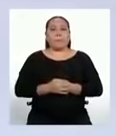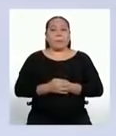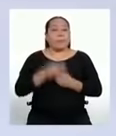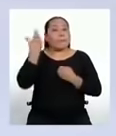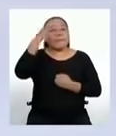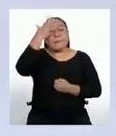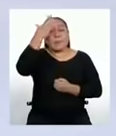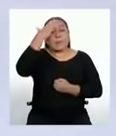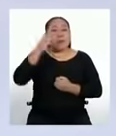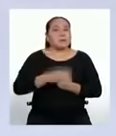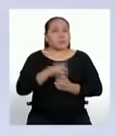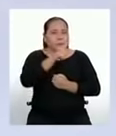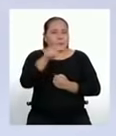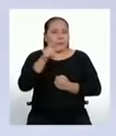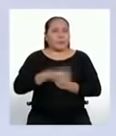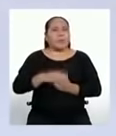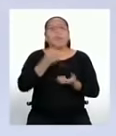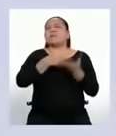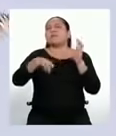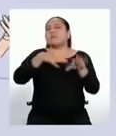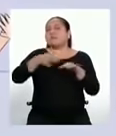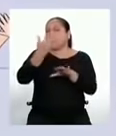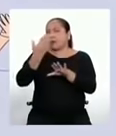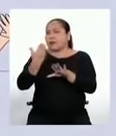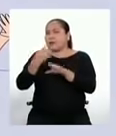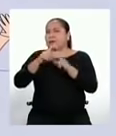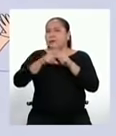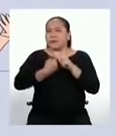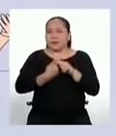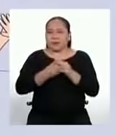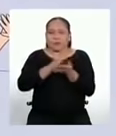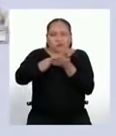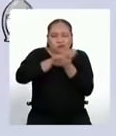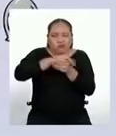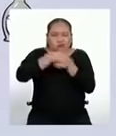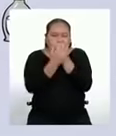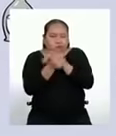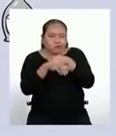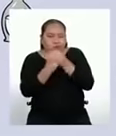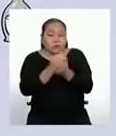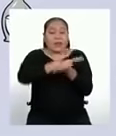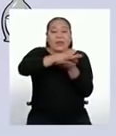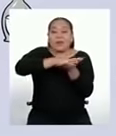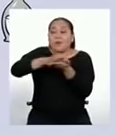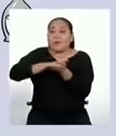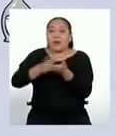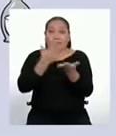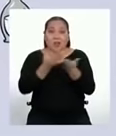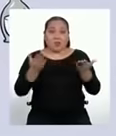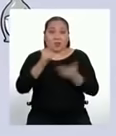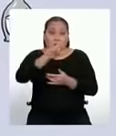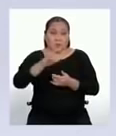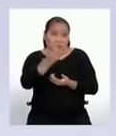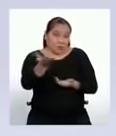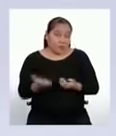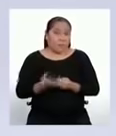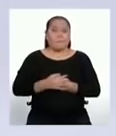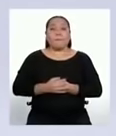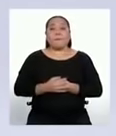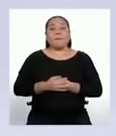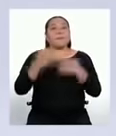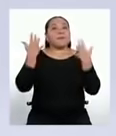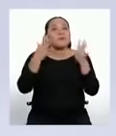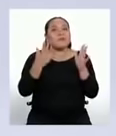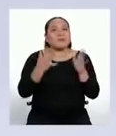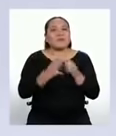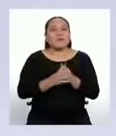Y ya saben ustedes lo que siempre hacemos antes de empezar, lavarnos bien las manos y limpiar todo lo que vayamos a usar en nuestra área de trabajo. Y ahora